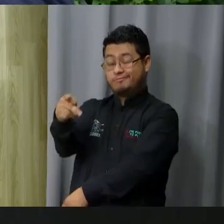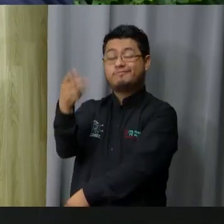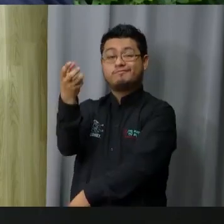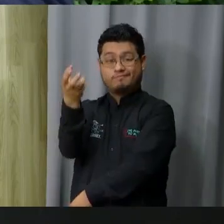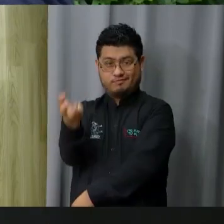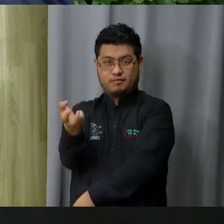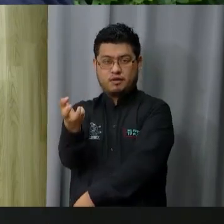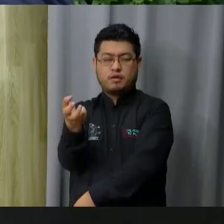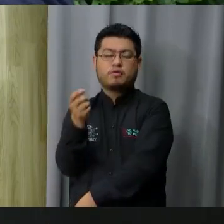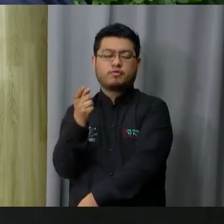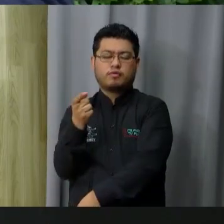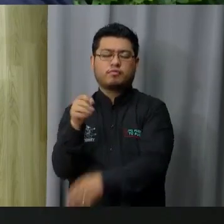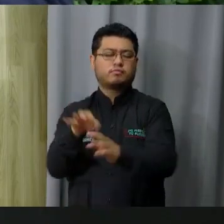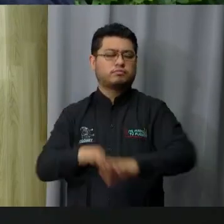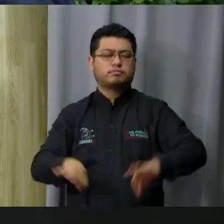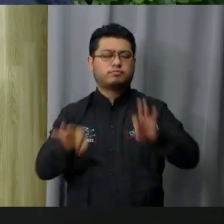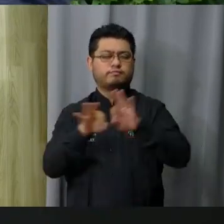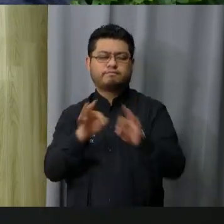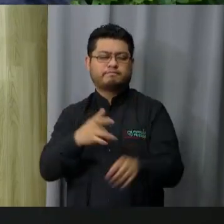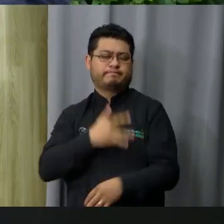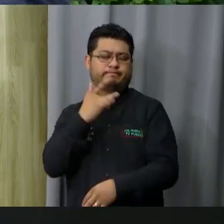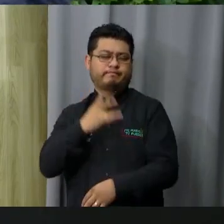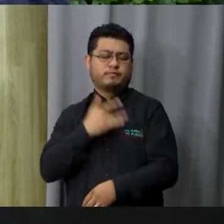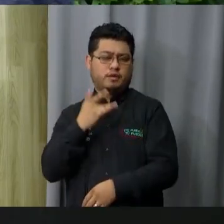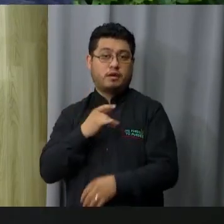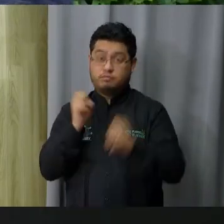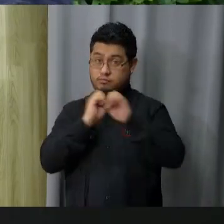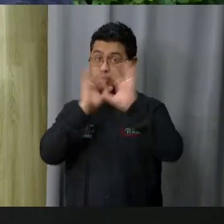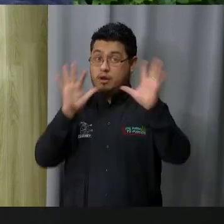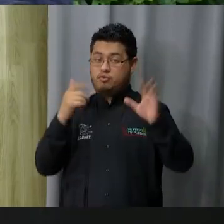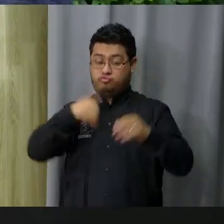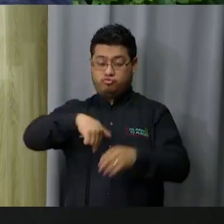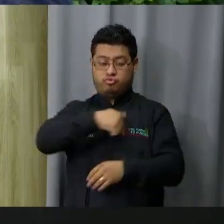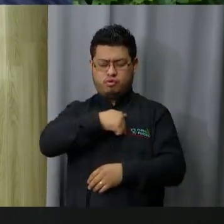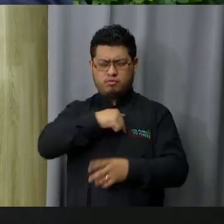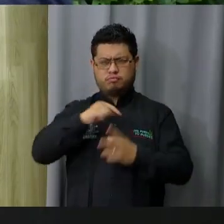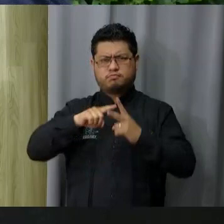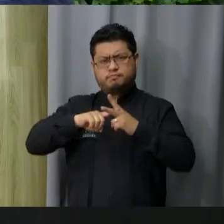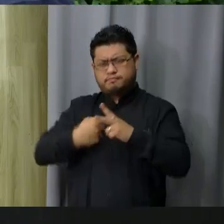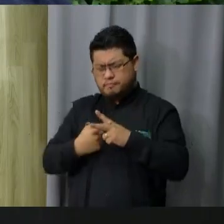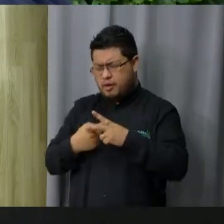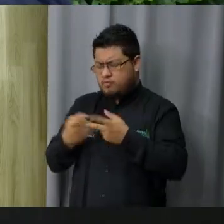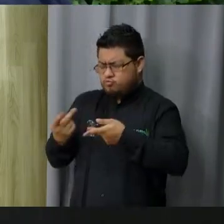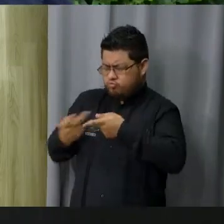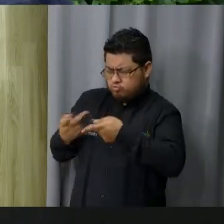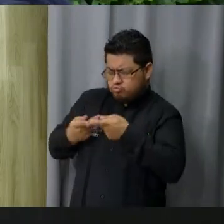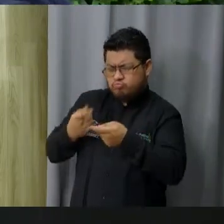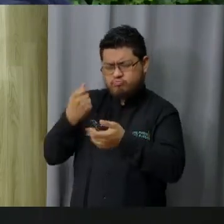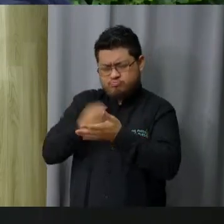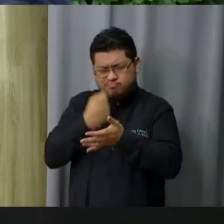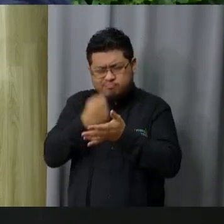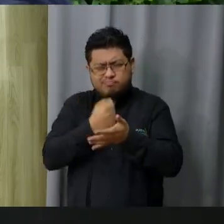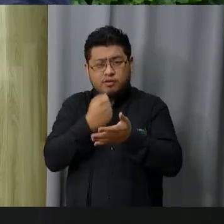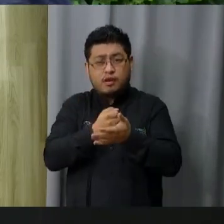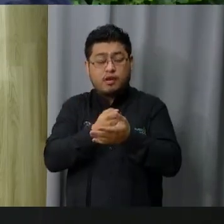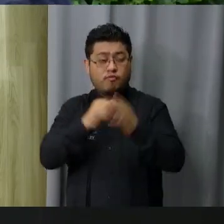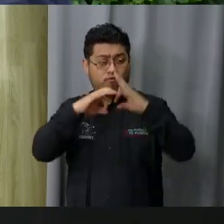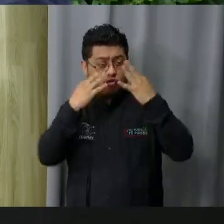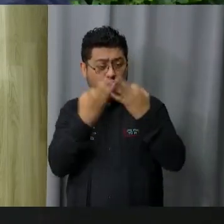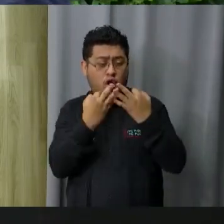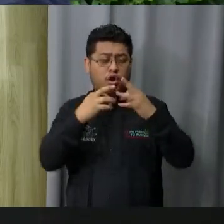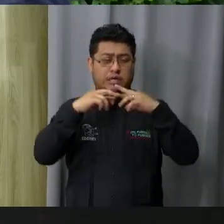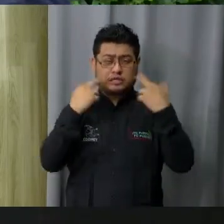pues obviamente pues nosotros hemos estado desde el inicio de esta campaña en foros, en los municipios, en